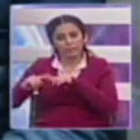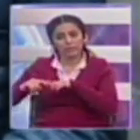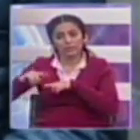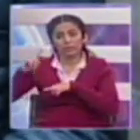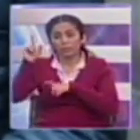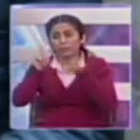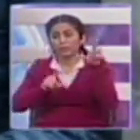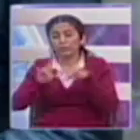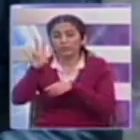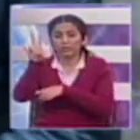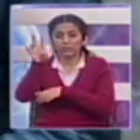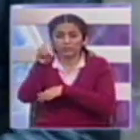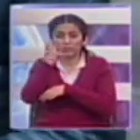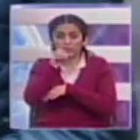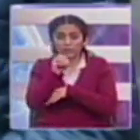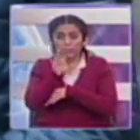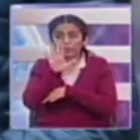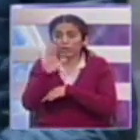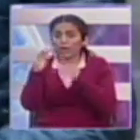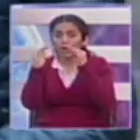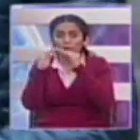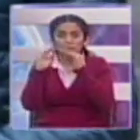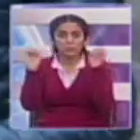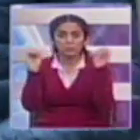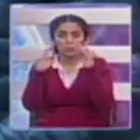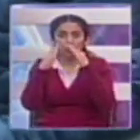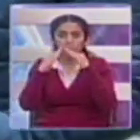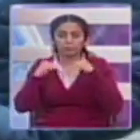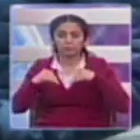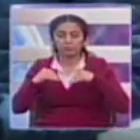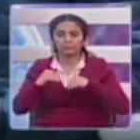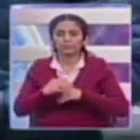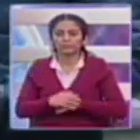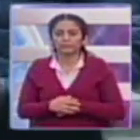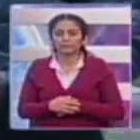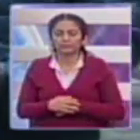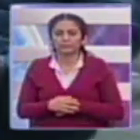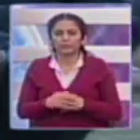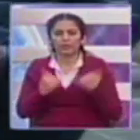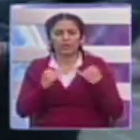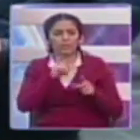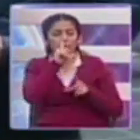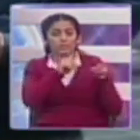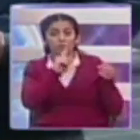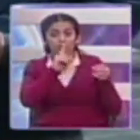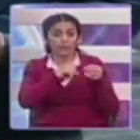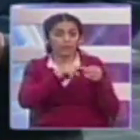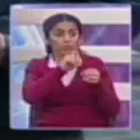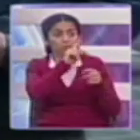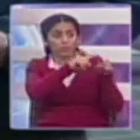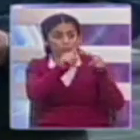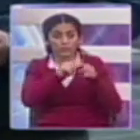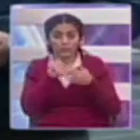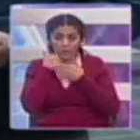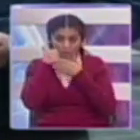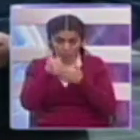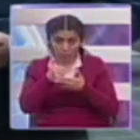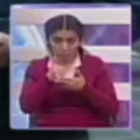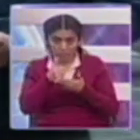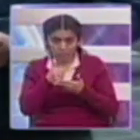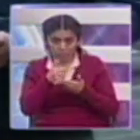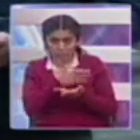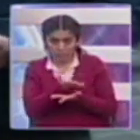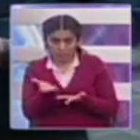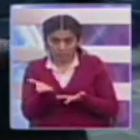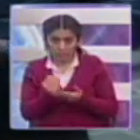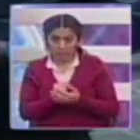familias que quedaron sin techo. ¿Cuál ha sido la respuesta de los quiteños hasta el momento en estos días que ya han iniciado la recolección de estos víveres y alimentos no